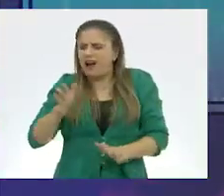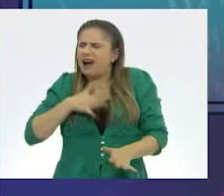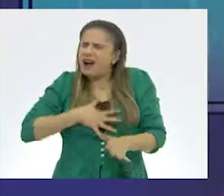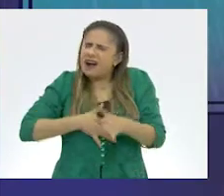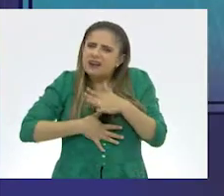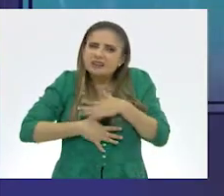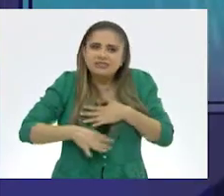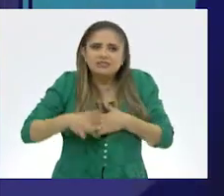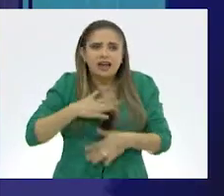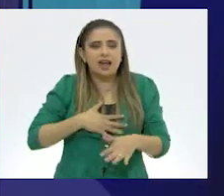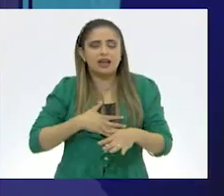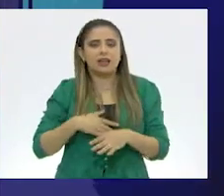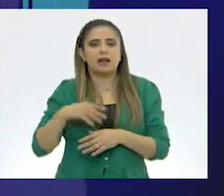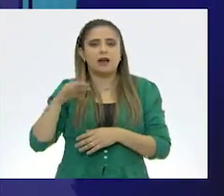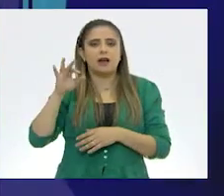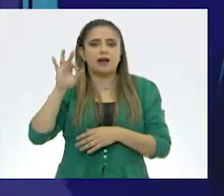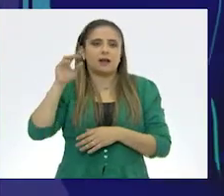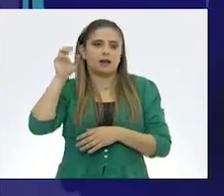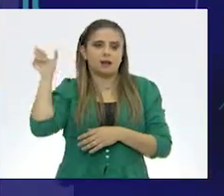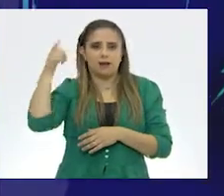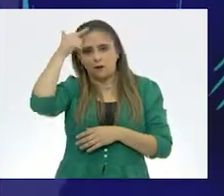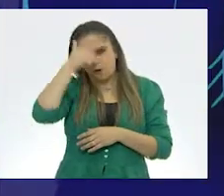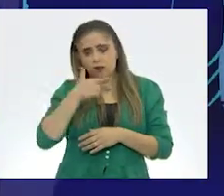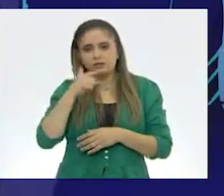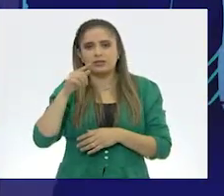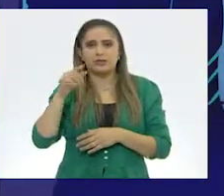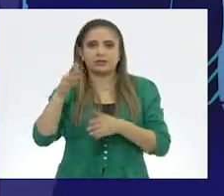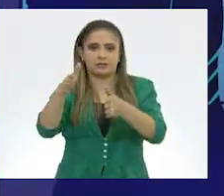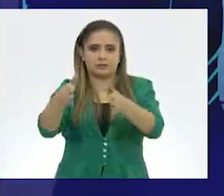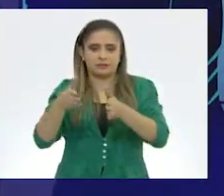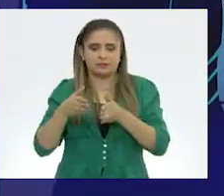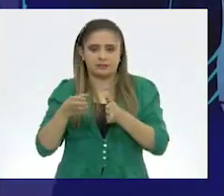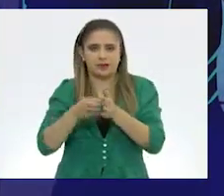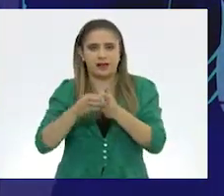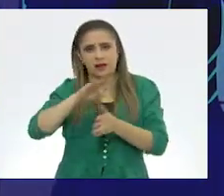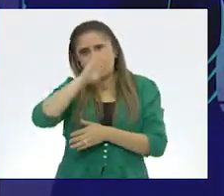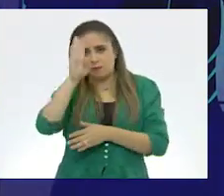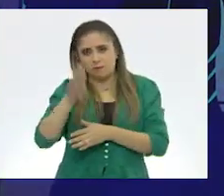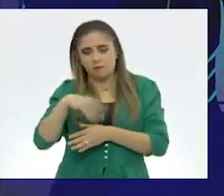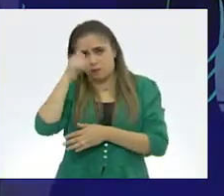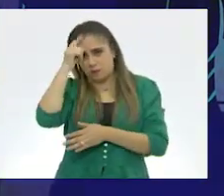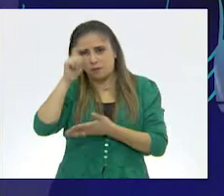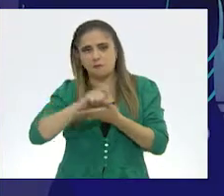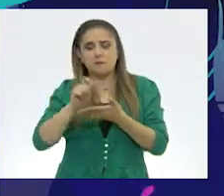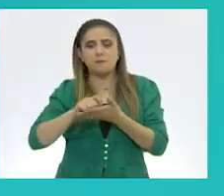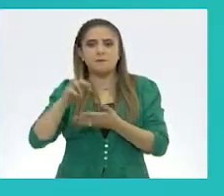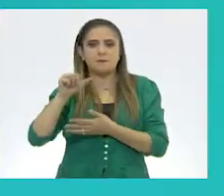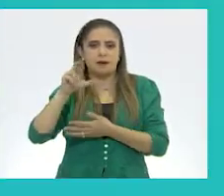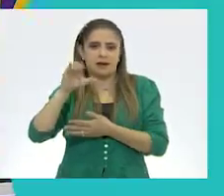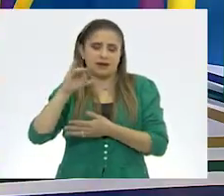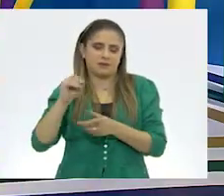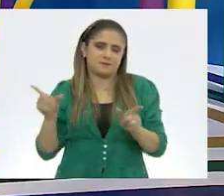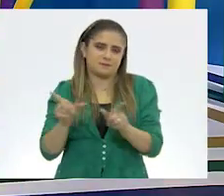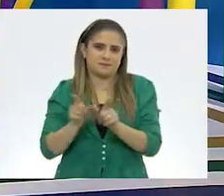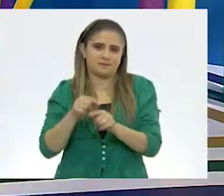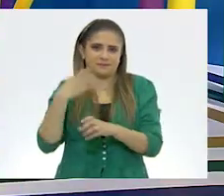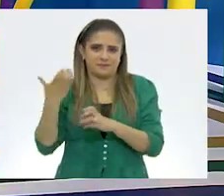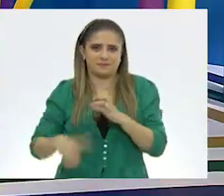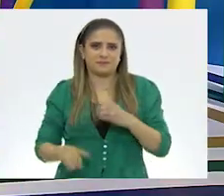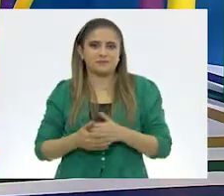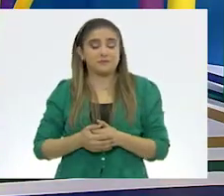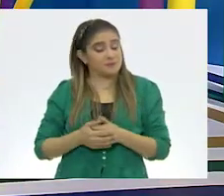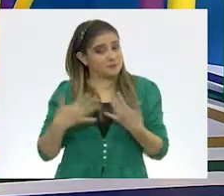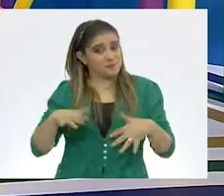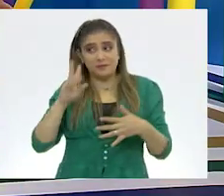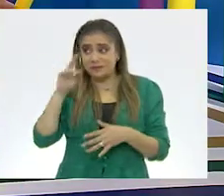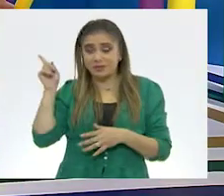Dario Francisco, La noche del féretro, en Mario Muñoz, selección y prólogo. ¿Qué les pareció